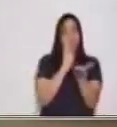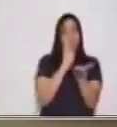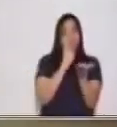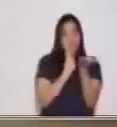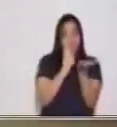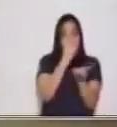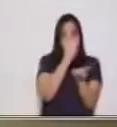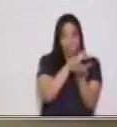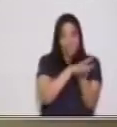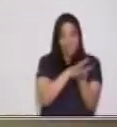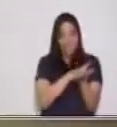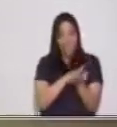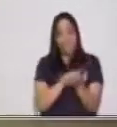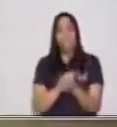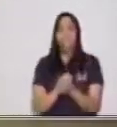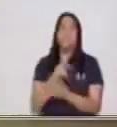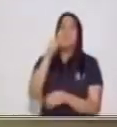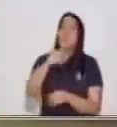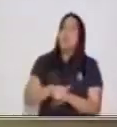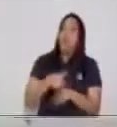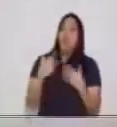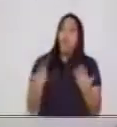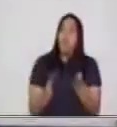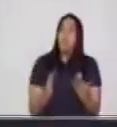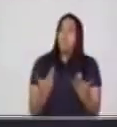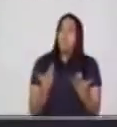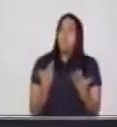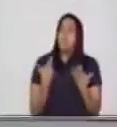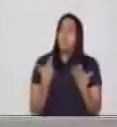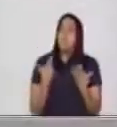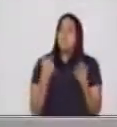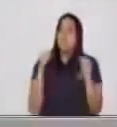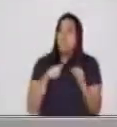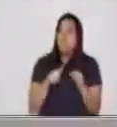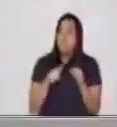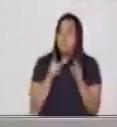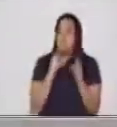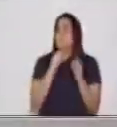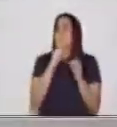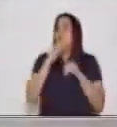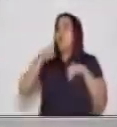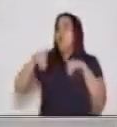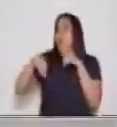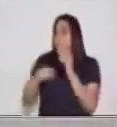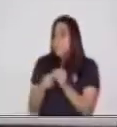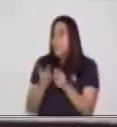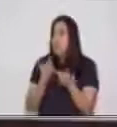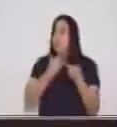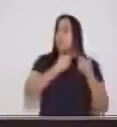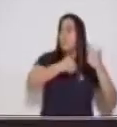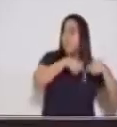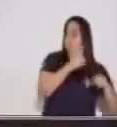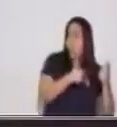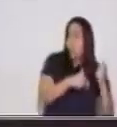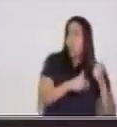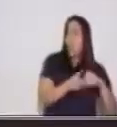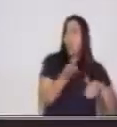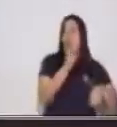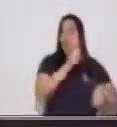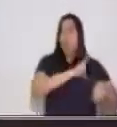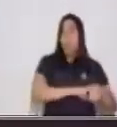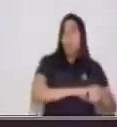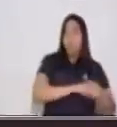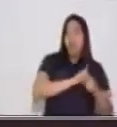en gel. Hoy vamos a trasladar del lenguaje común al